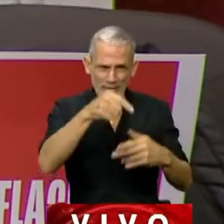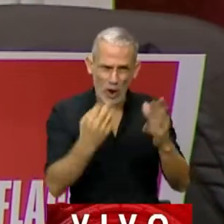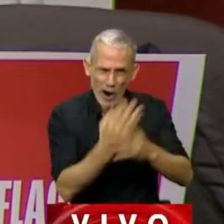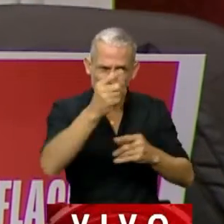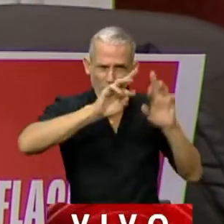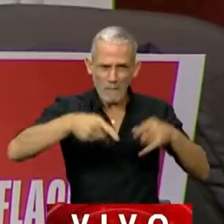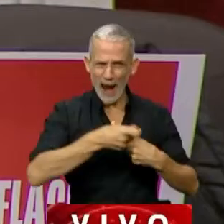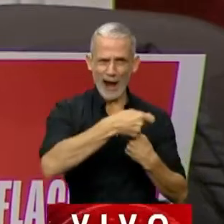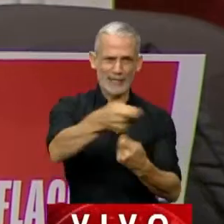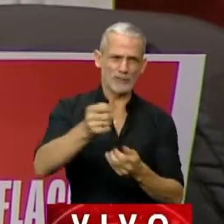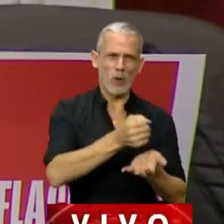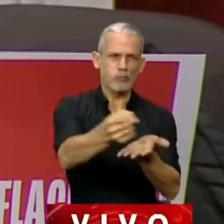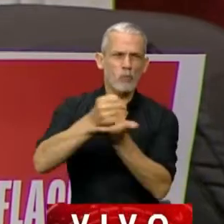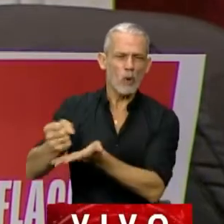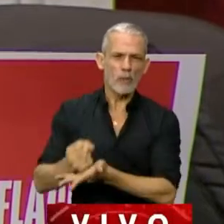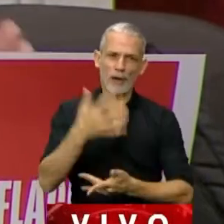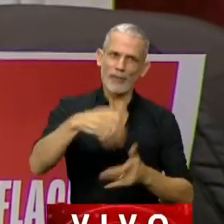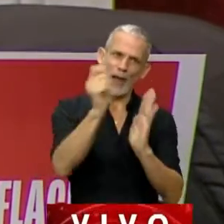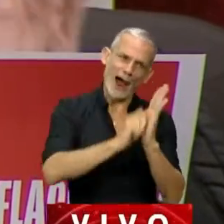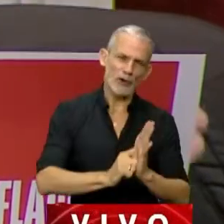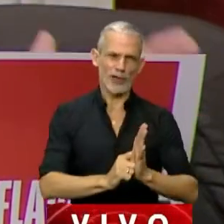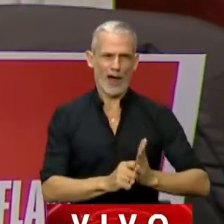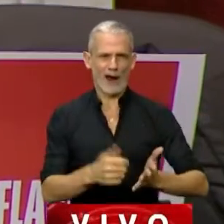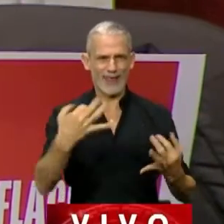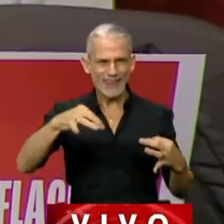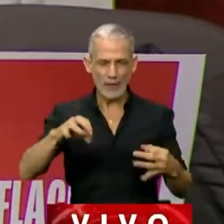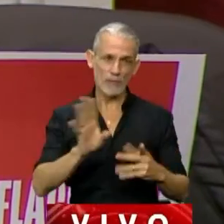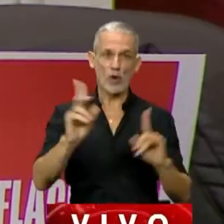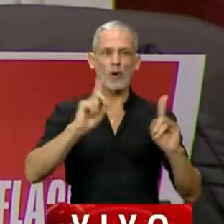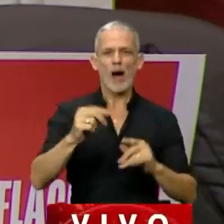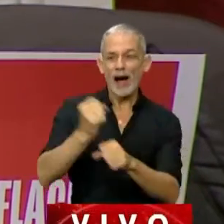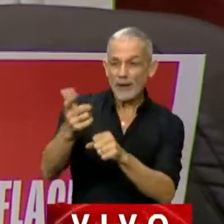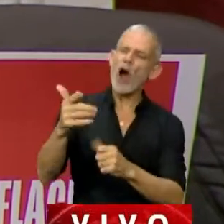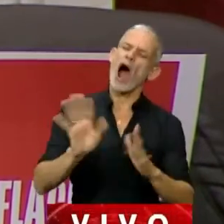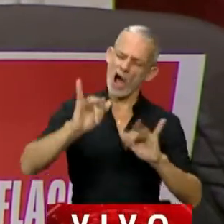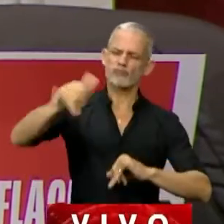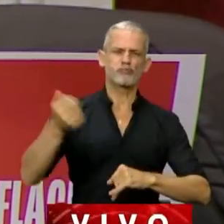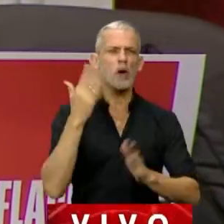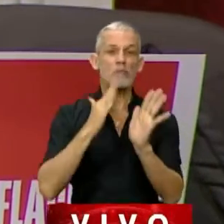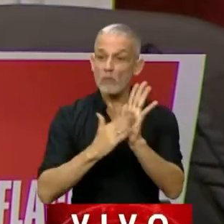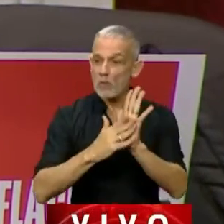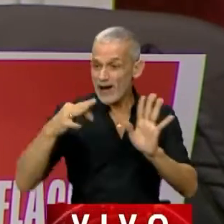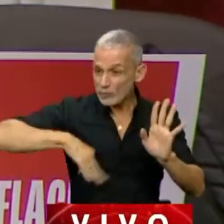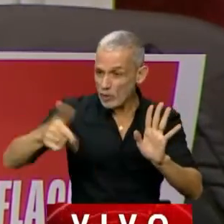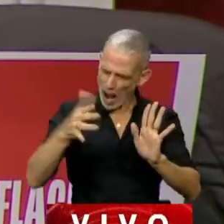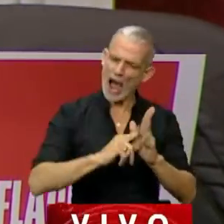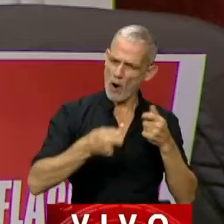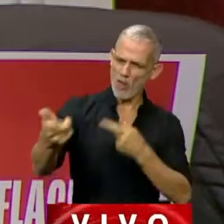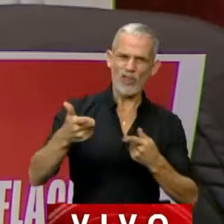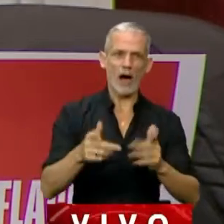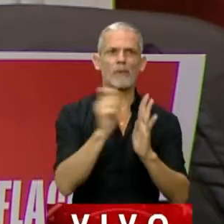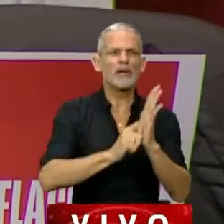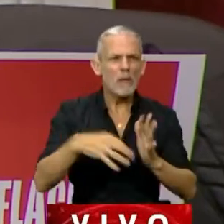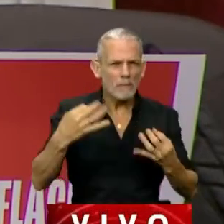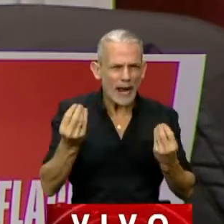los que crearon este sistema donde hay que inscribirse, y no es que alguien por ser desocupado y poder demostrar que no tiene un ingreso